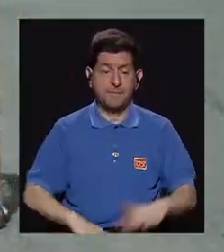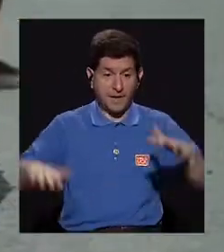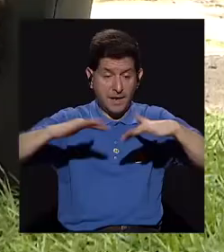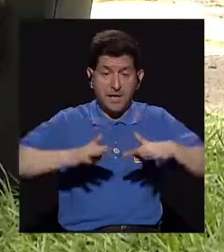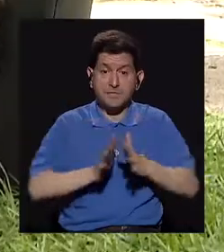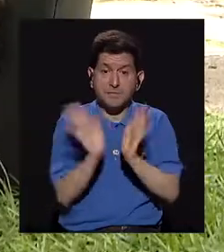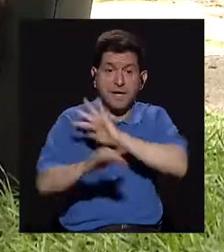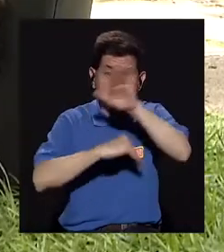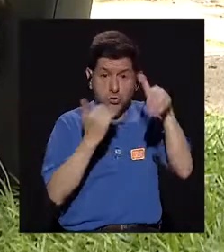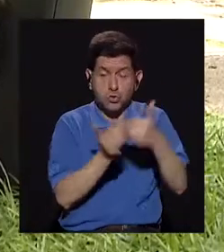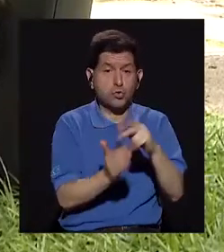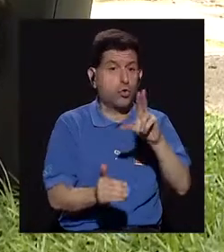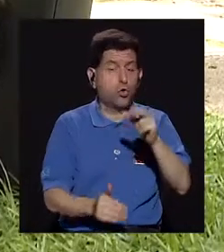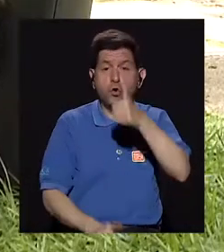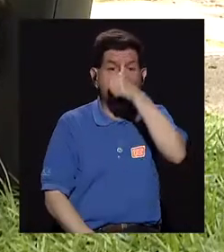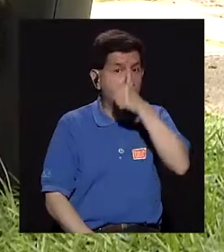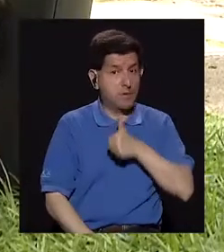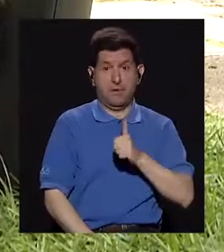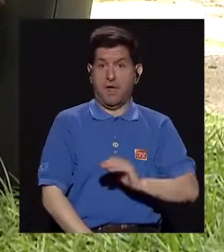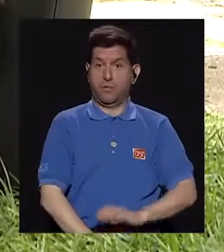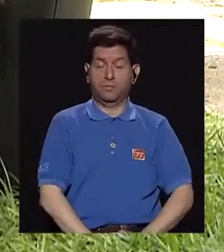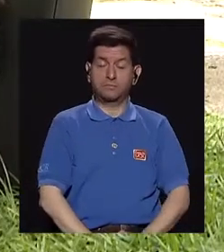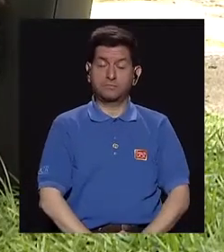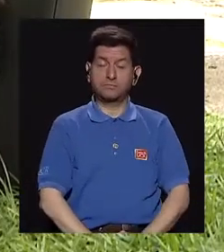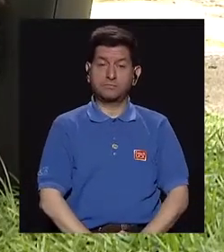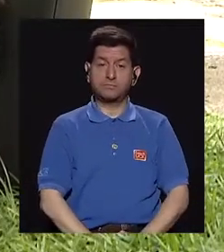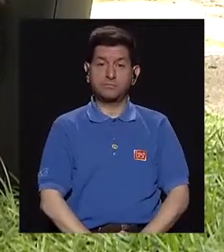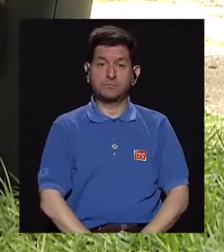espacio público es todo lo que no sea espacio privado, ¿verdad? Entonces,